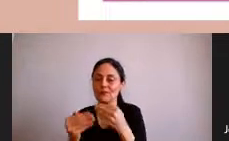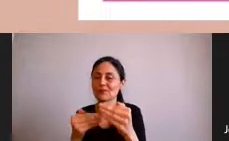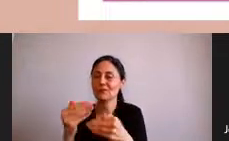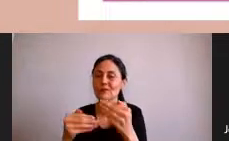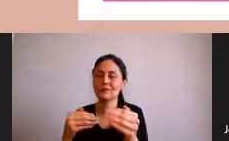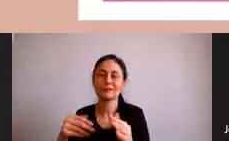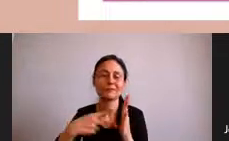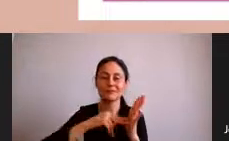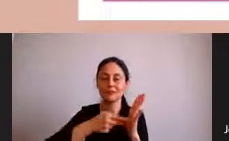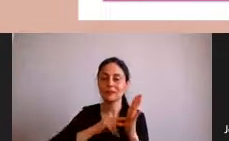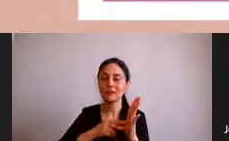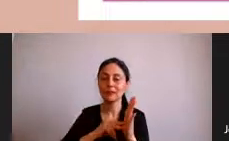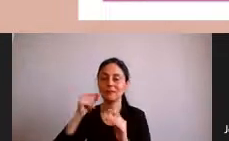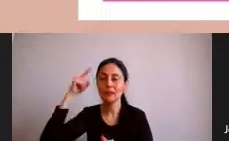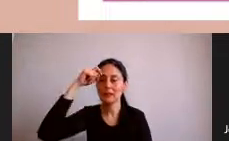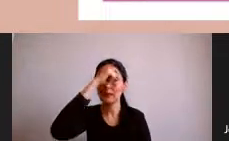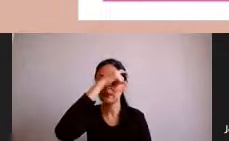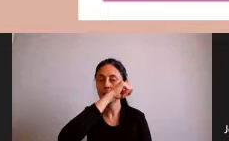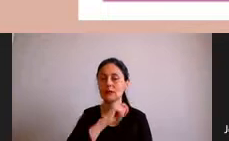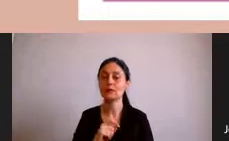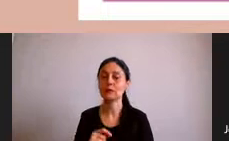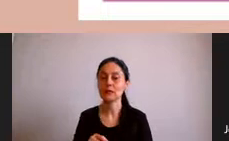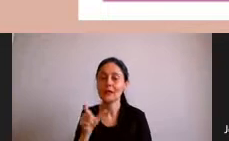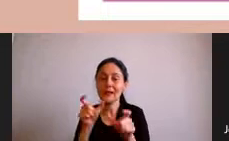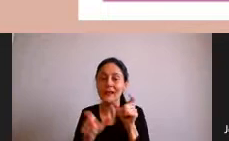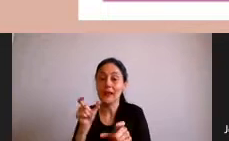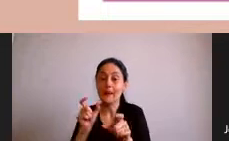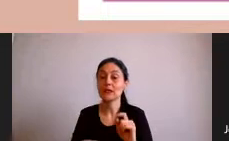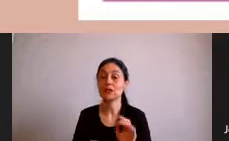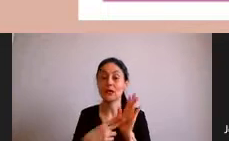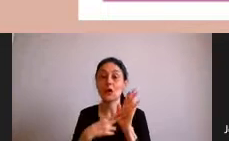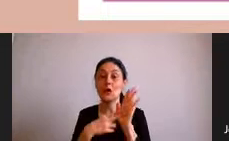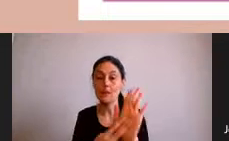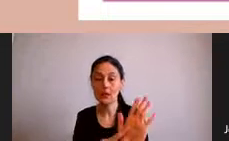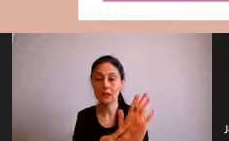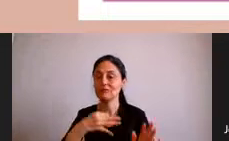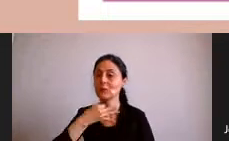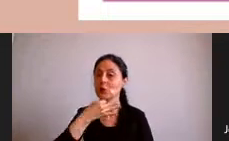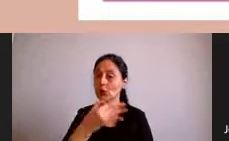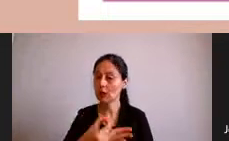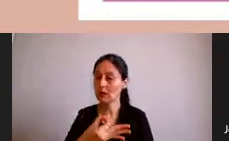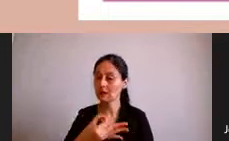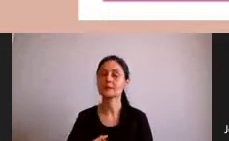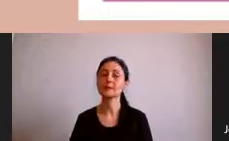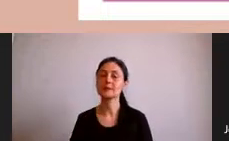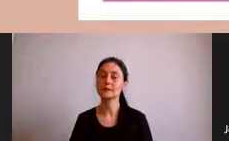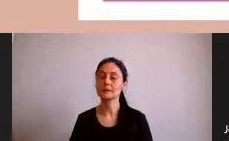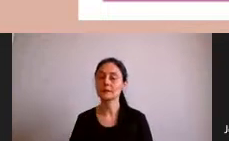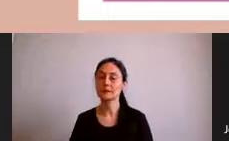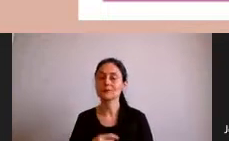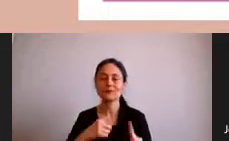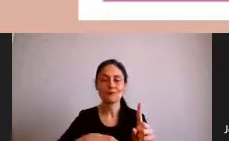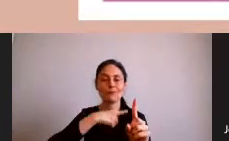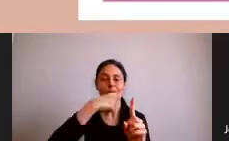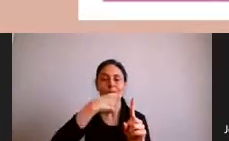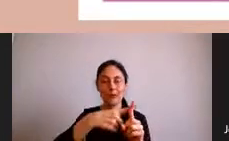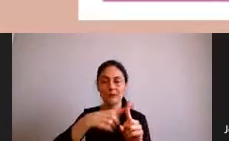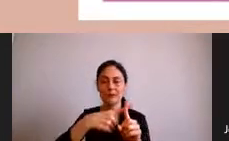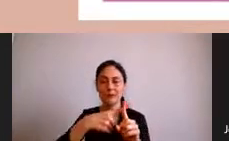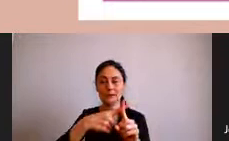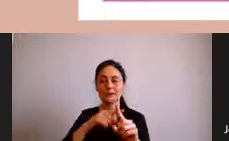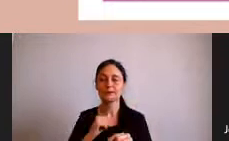las personas lo refieren en los distintos estudios, lo manifiestan, ¿ya? Y sumado a eso, que nadie o